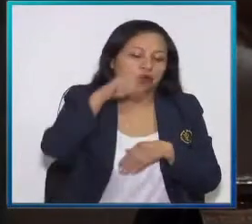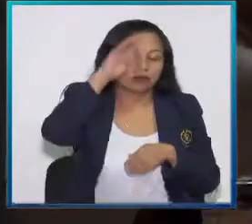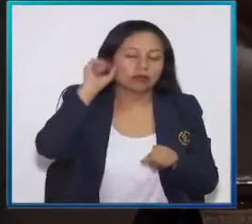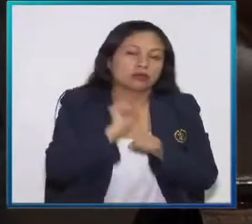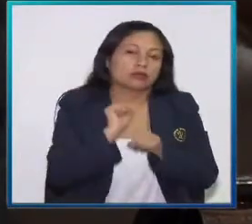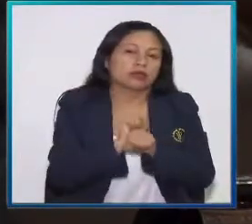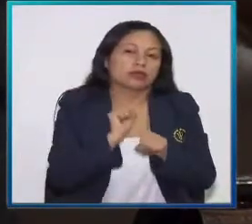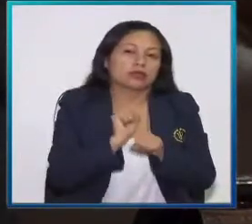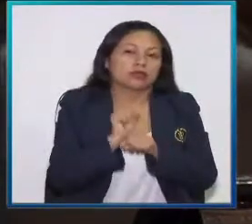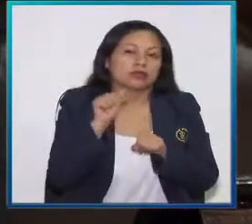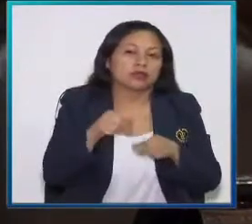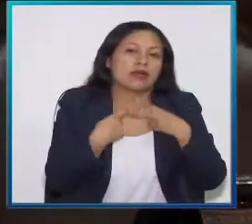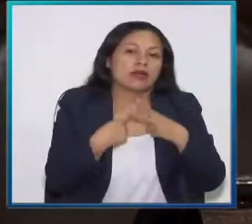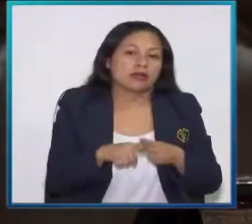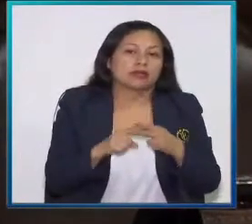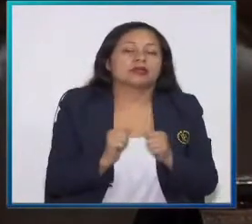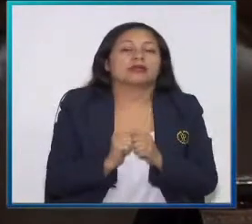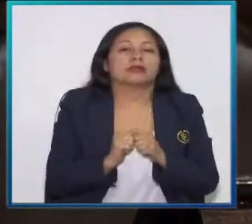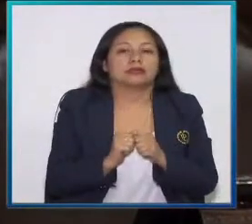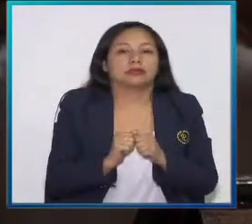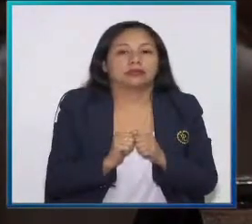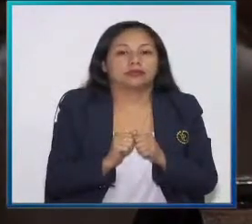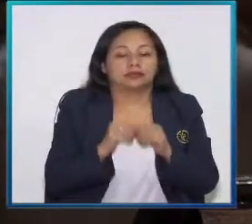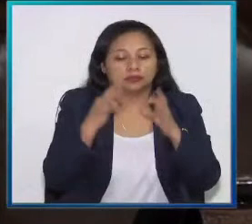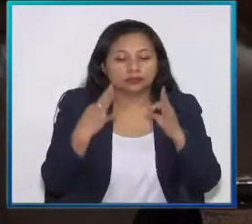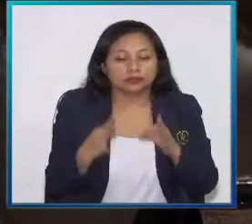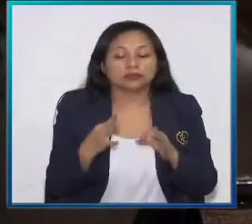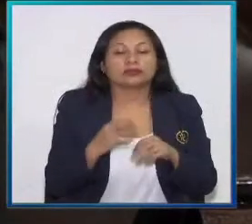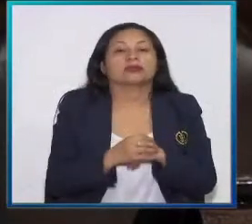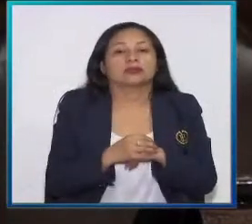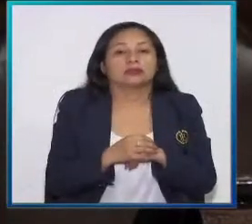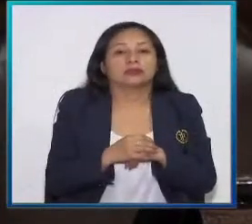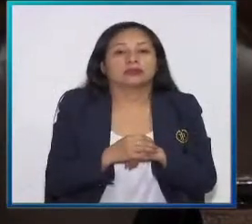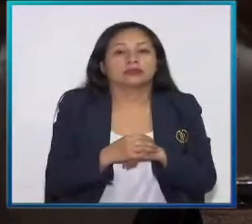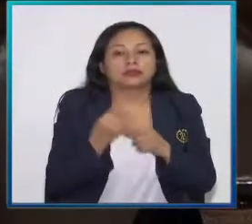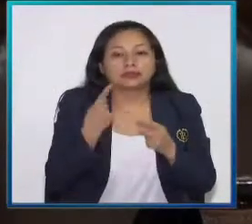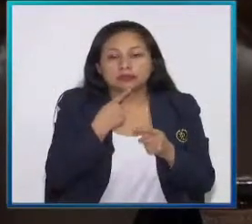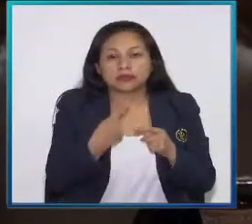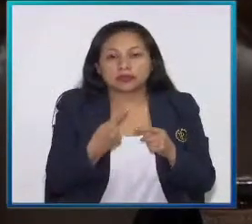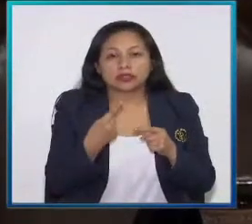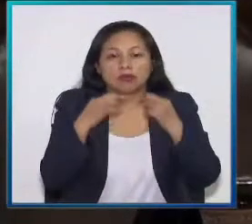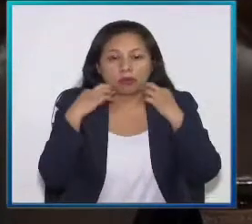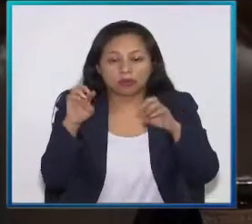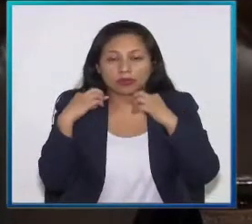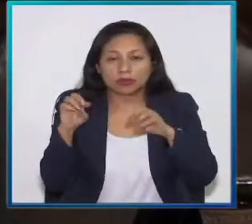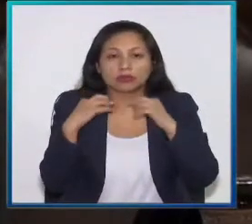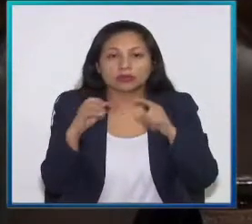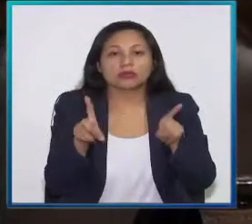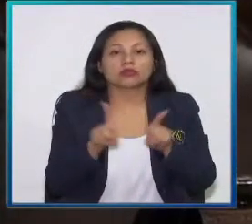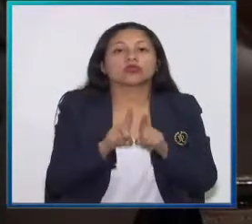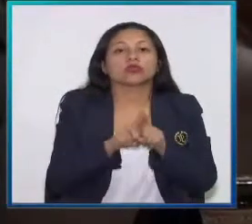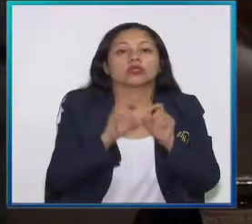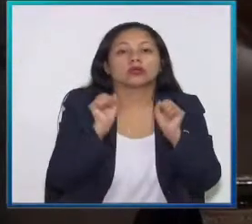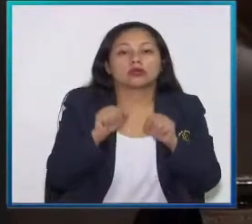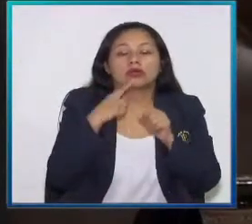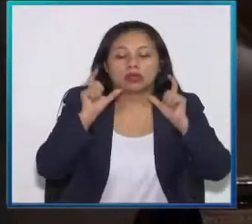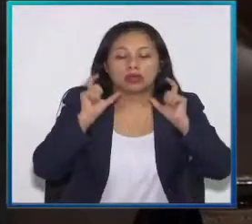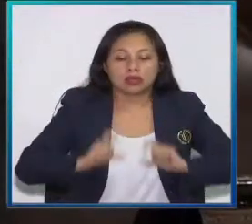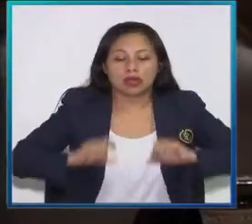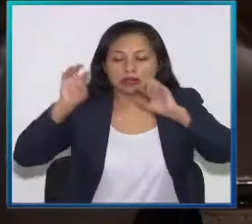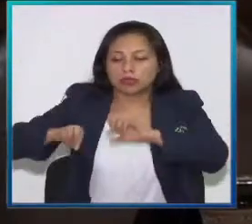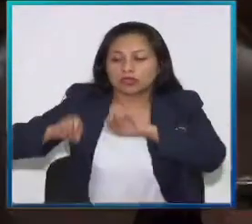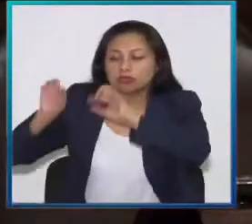trabajó esta iniciativa debido al clamor popular, al clamor de la